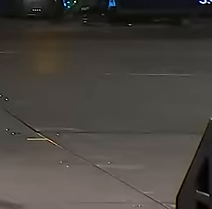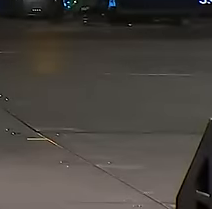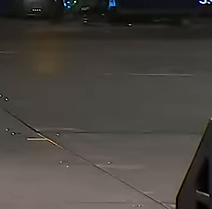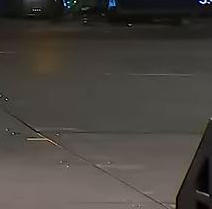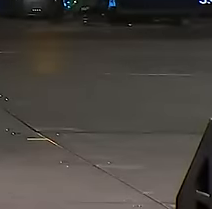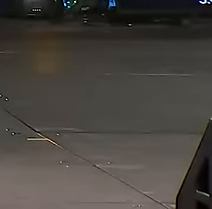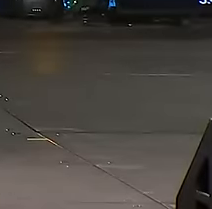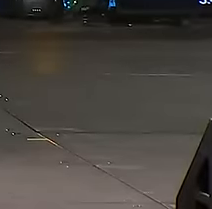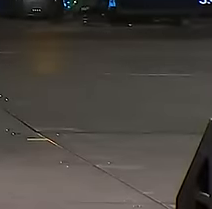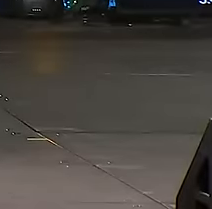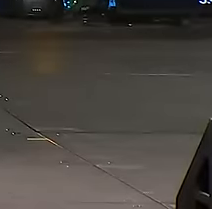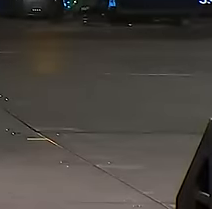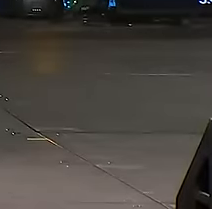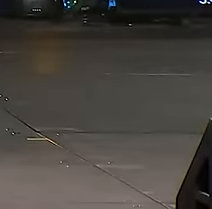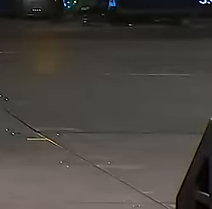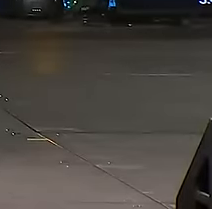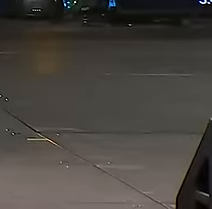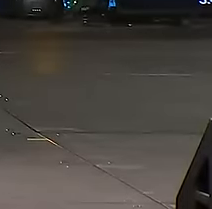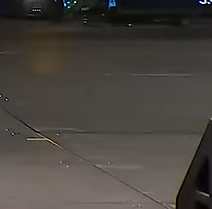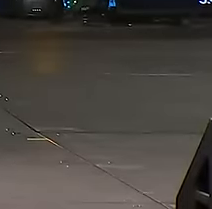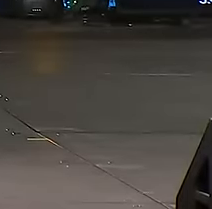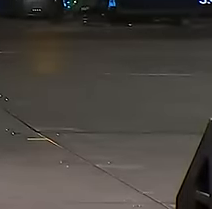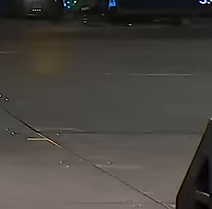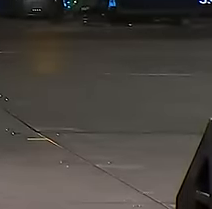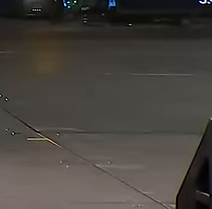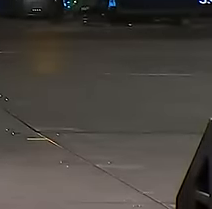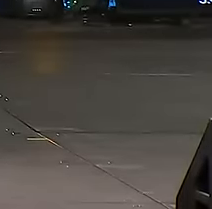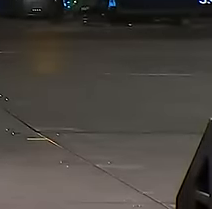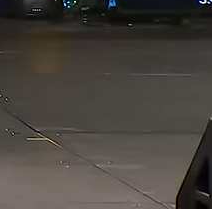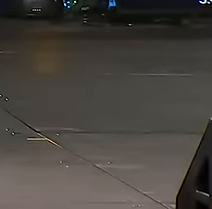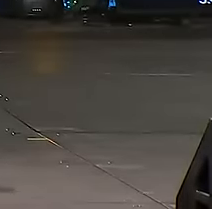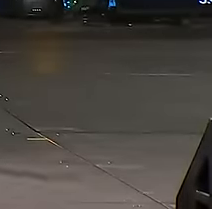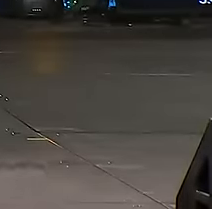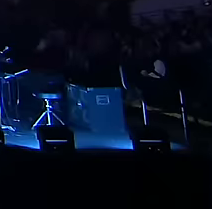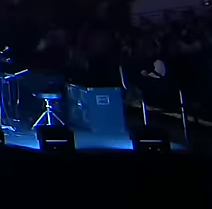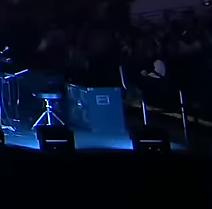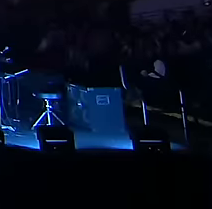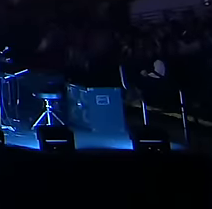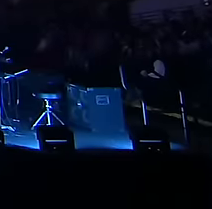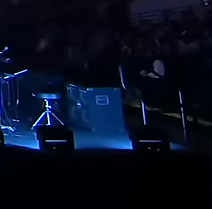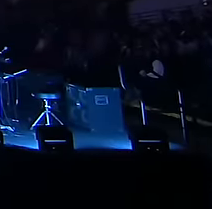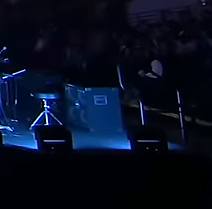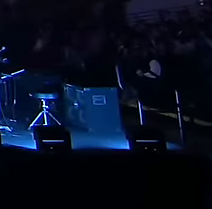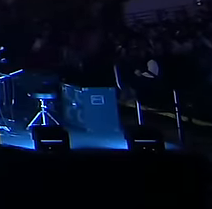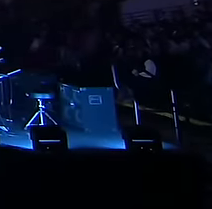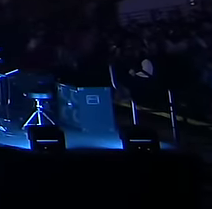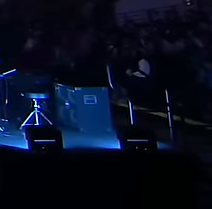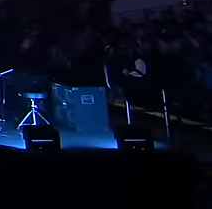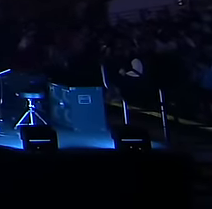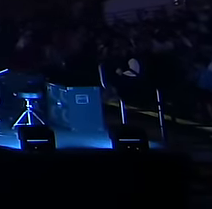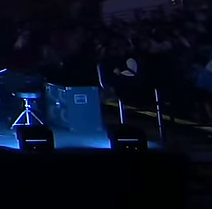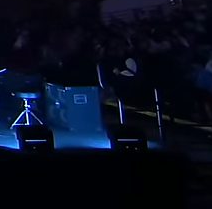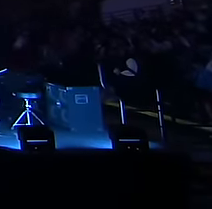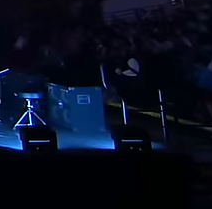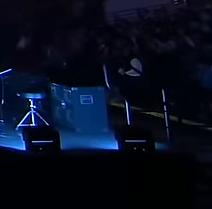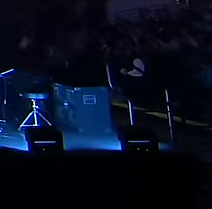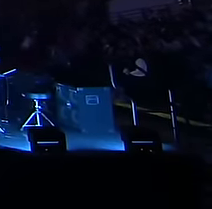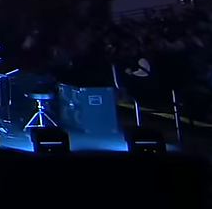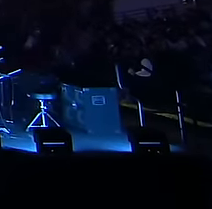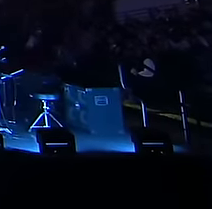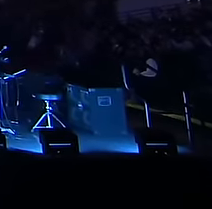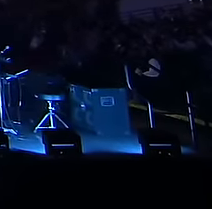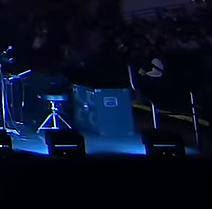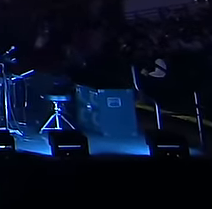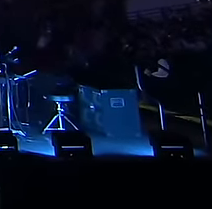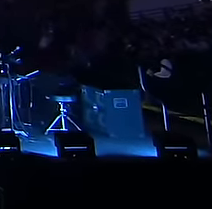amén. Esta iglesia está viva, amén. Tenemos la visión que Dios le ha dado a esta iglesia. Tenemos la misión muy